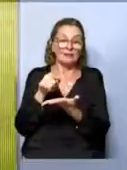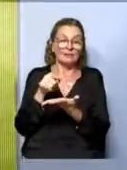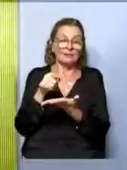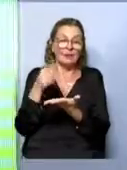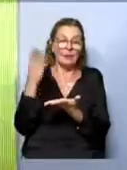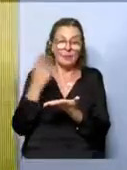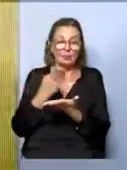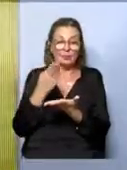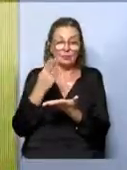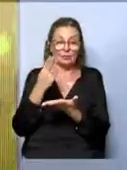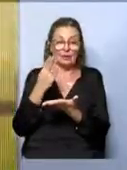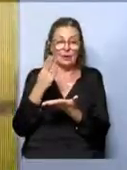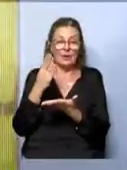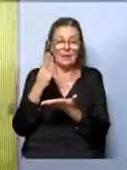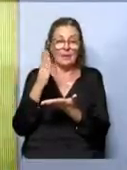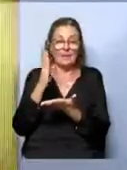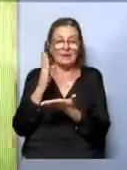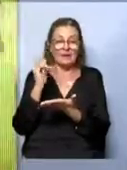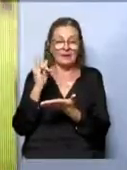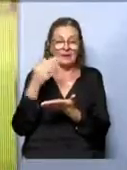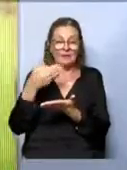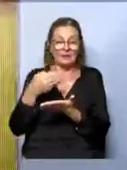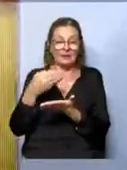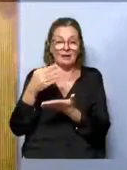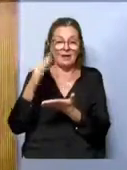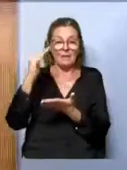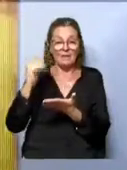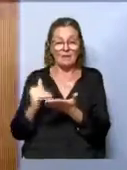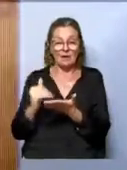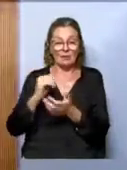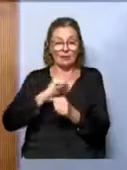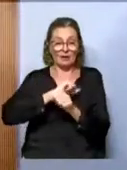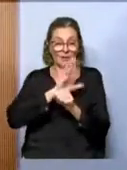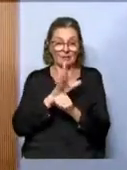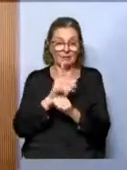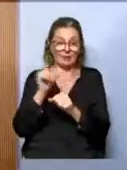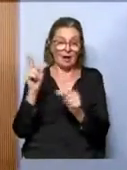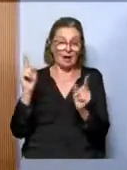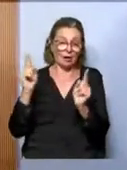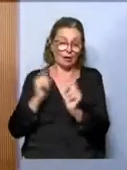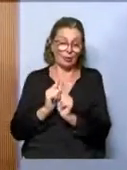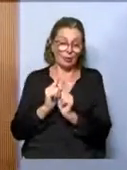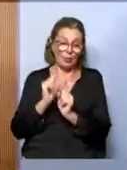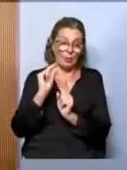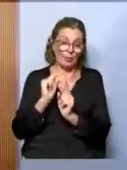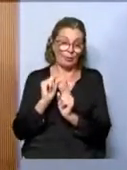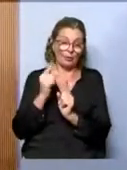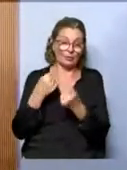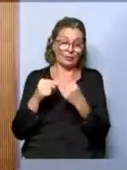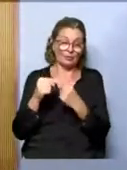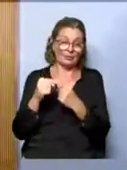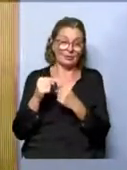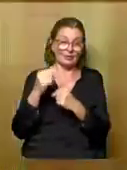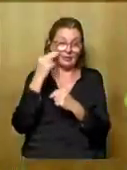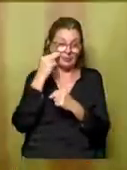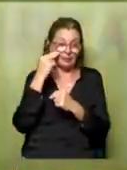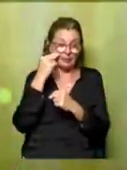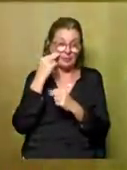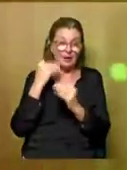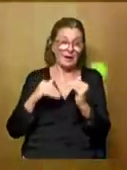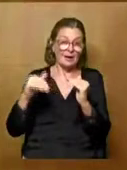porcentaje del PIB, es inferior que antes de la pandemia. O sea, de hecho se redujo un poquito. Pesar de la crisis,